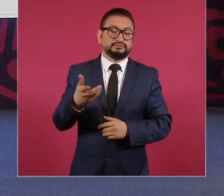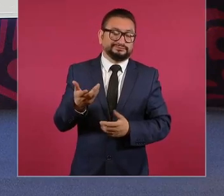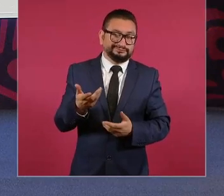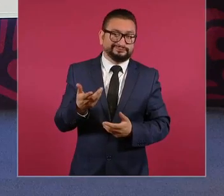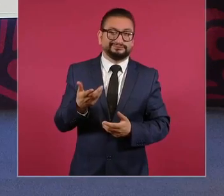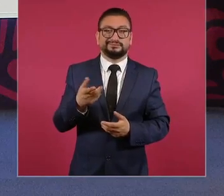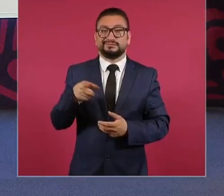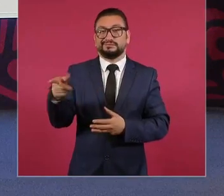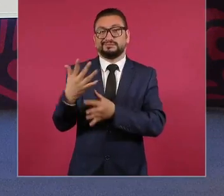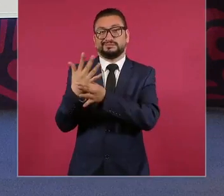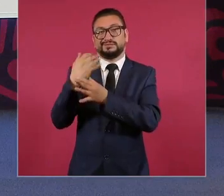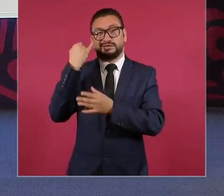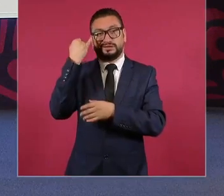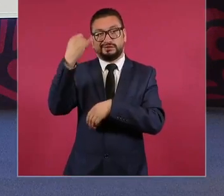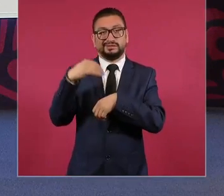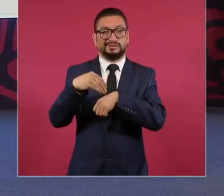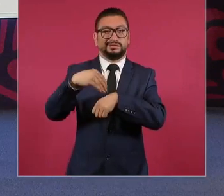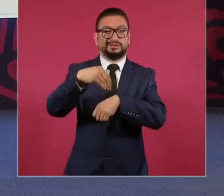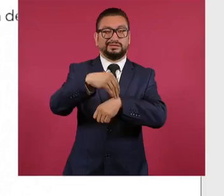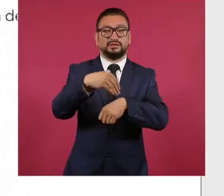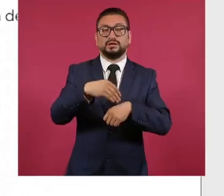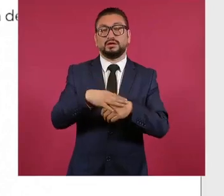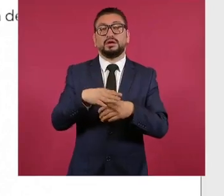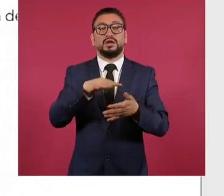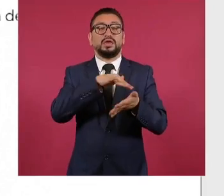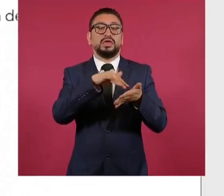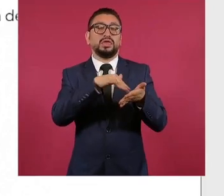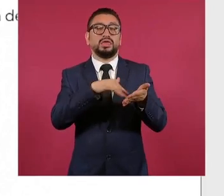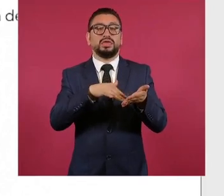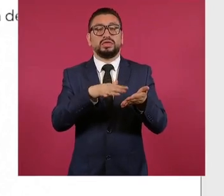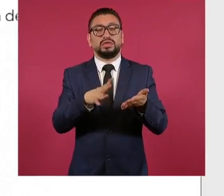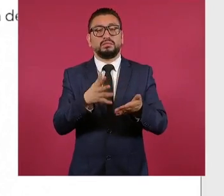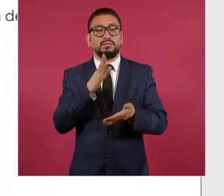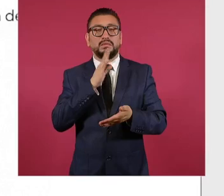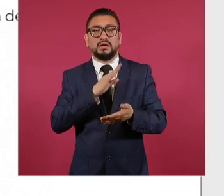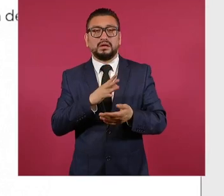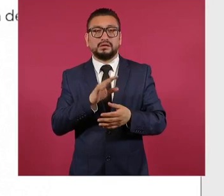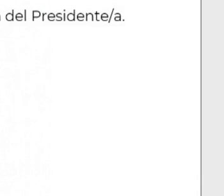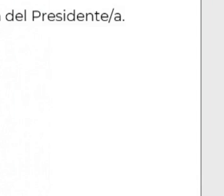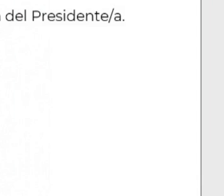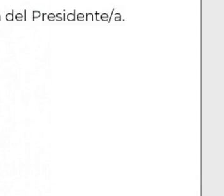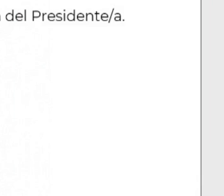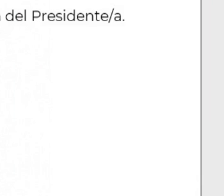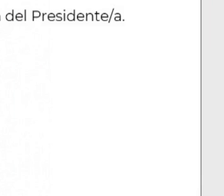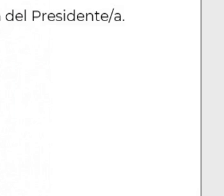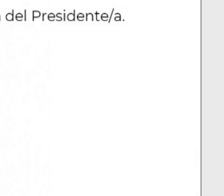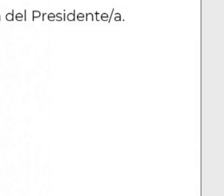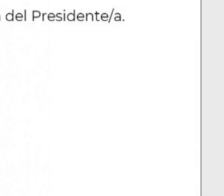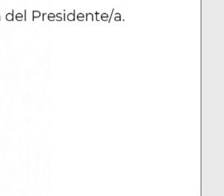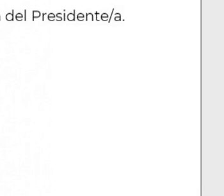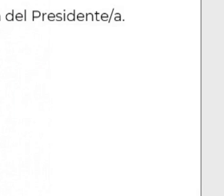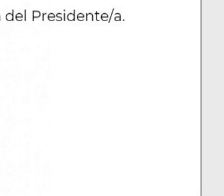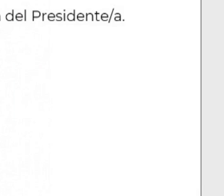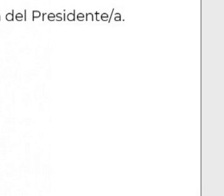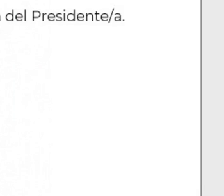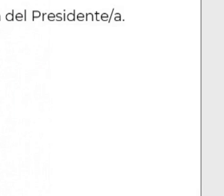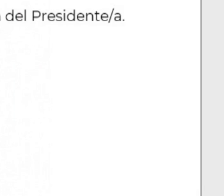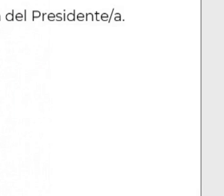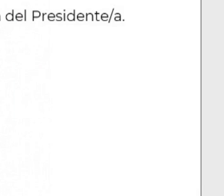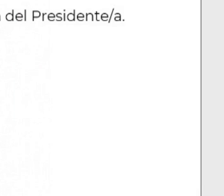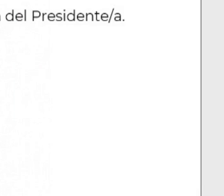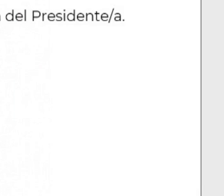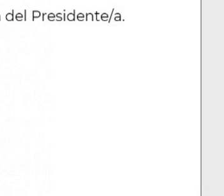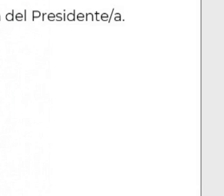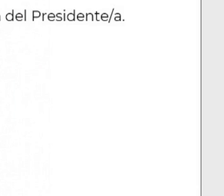argumento más, dicen, es que es demasiado ambiguo, que se entiende por remuneración del presidente, que